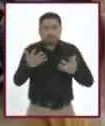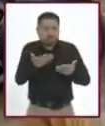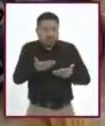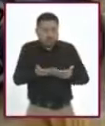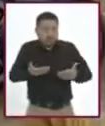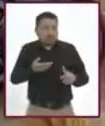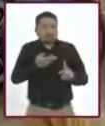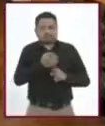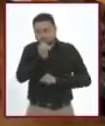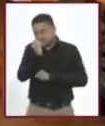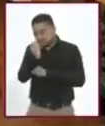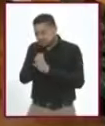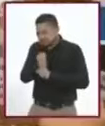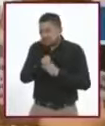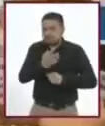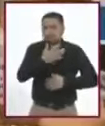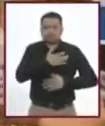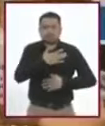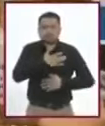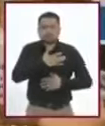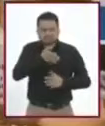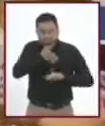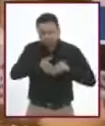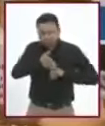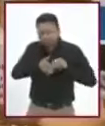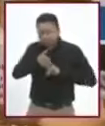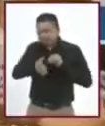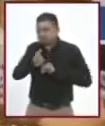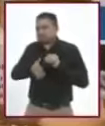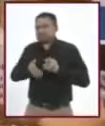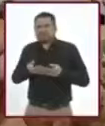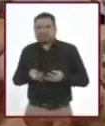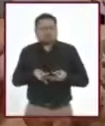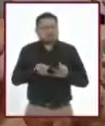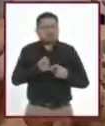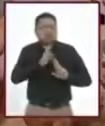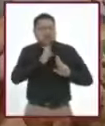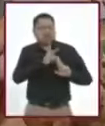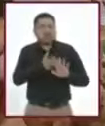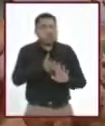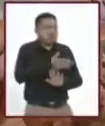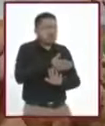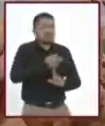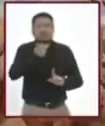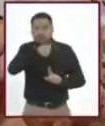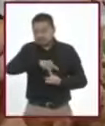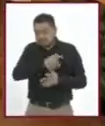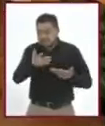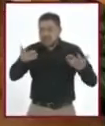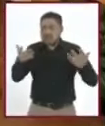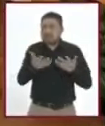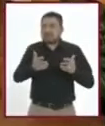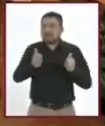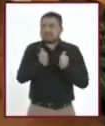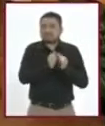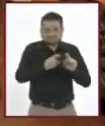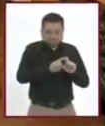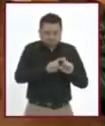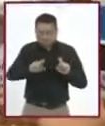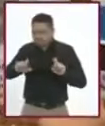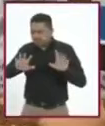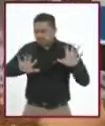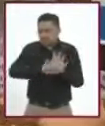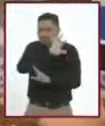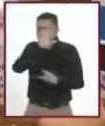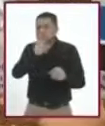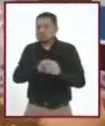es nuestra investigación. Picamos finamente las respuestas a nuestras preguntas anteriores y hacemos una barra con todos